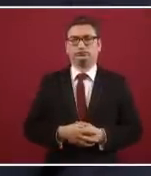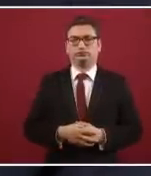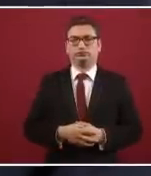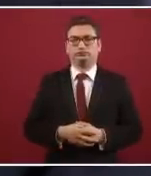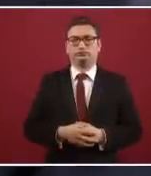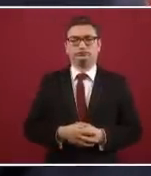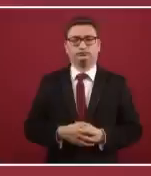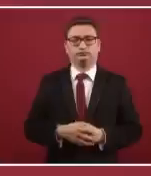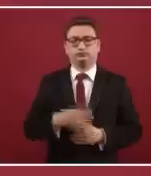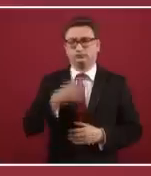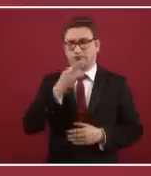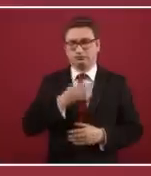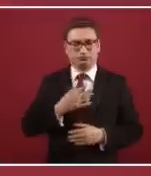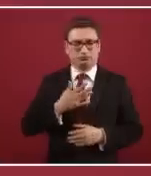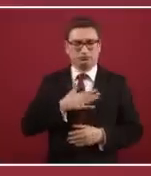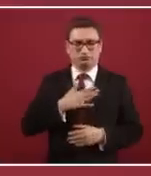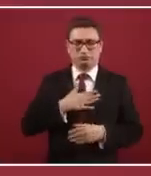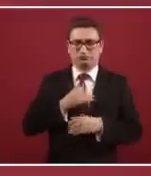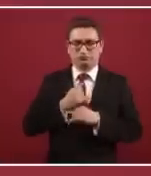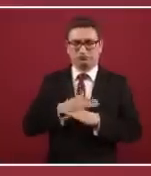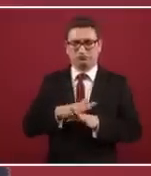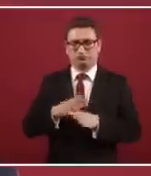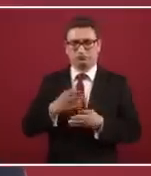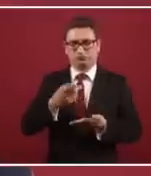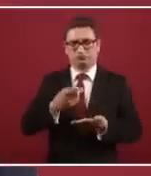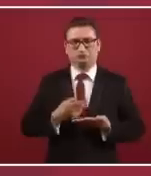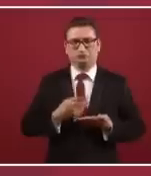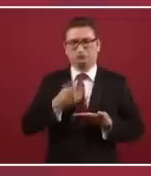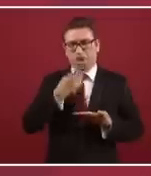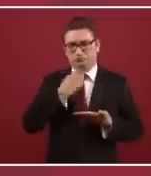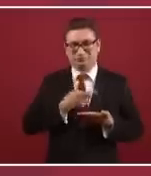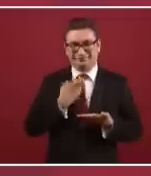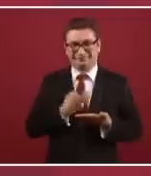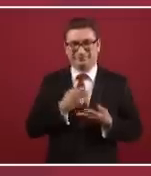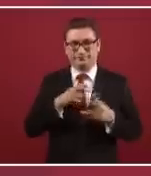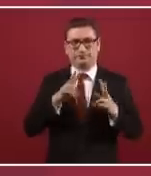Me informaron de que era un asunto delicado